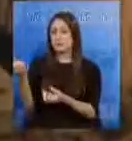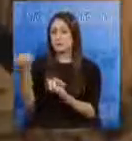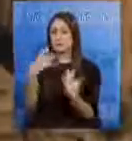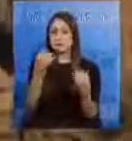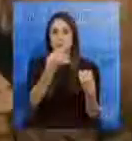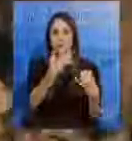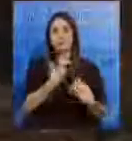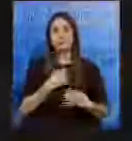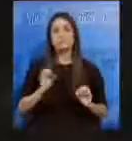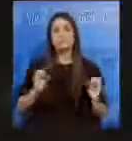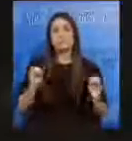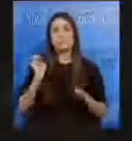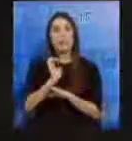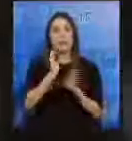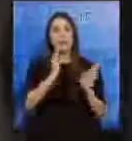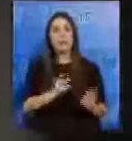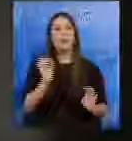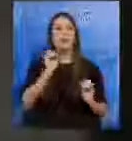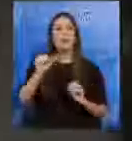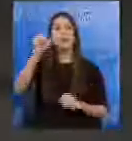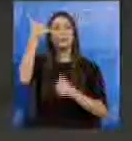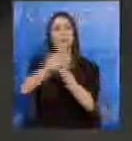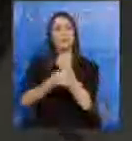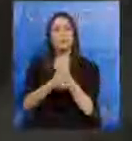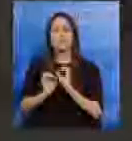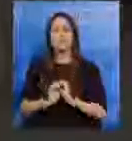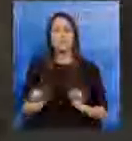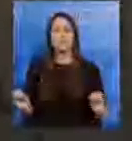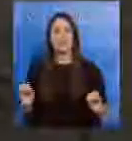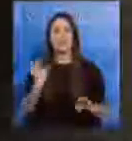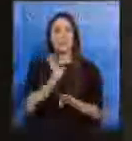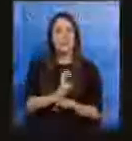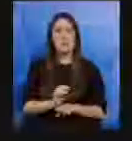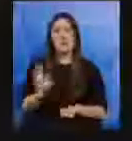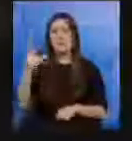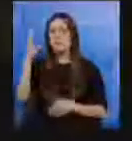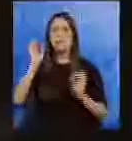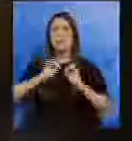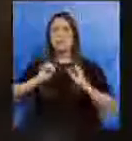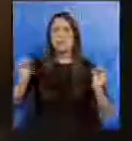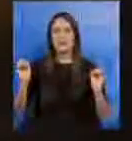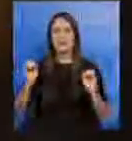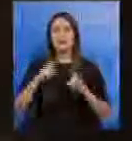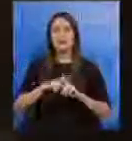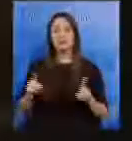no hay reportes de ciudadanos extranjeros, tampoco de ecuatorianos, y